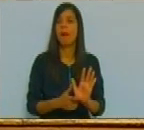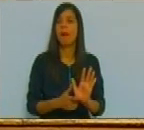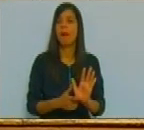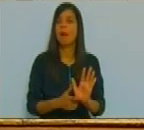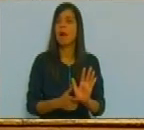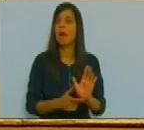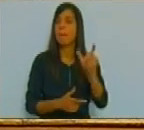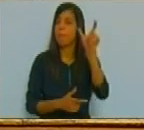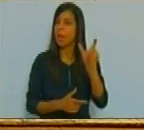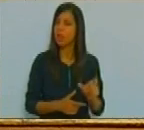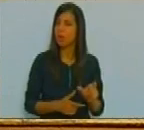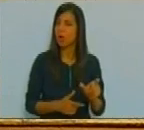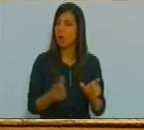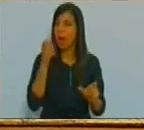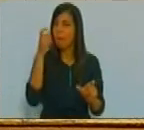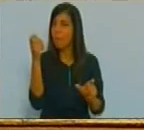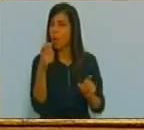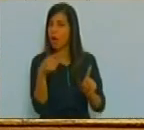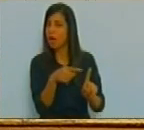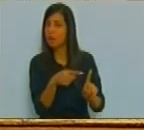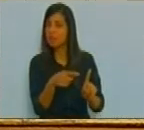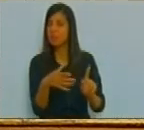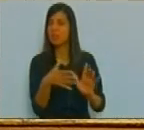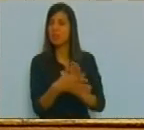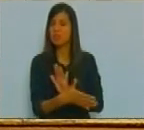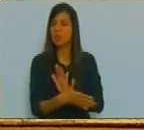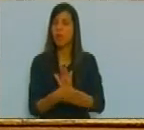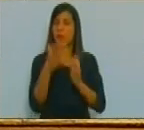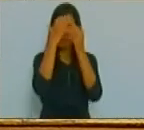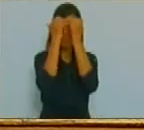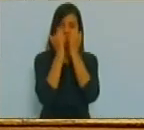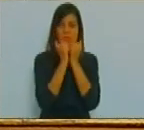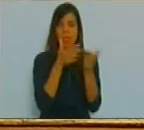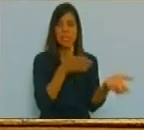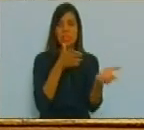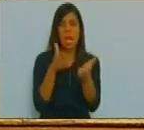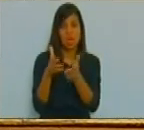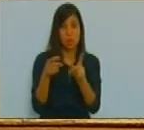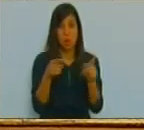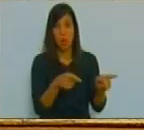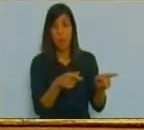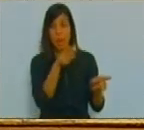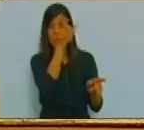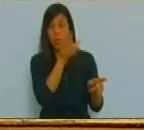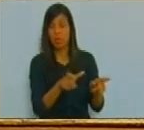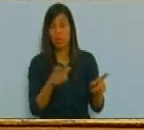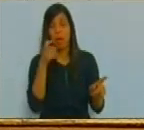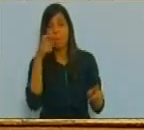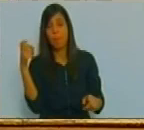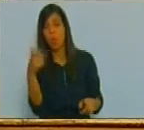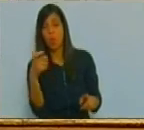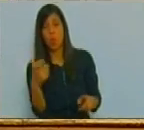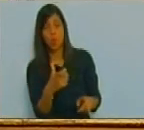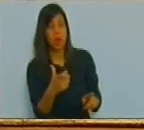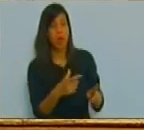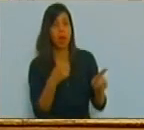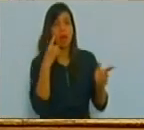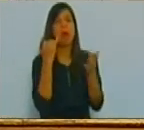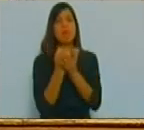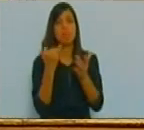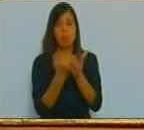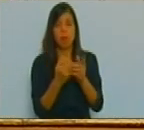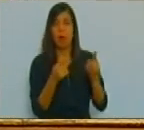solicitada por acciones de forma terrorista y que estaba siendo solicitada y comprobó los